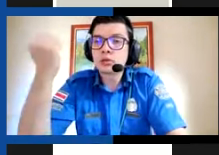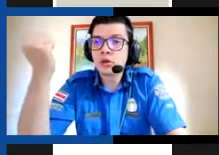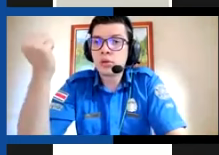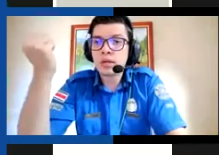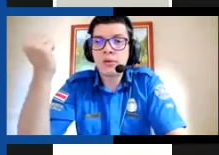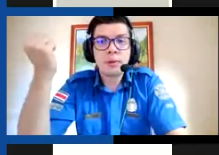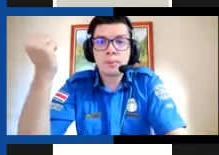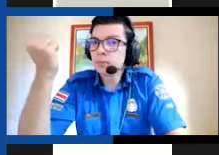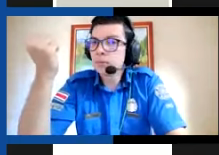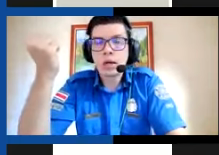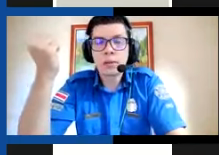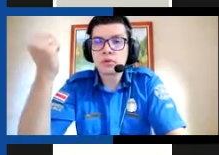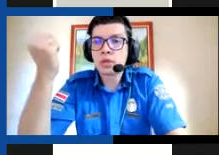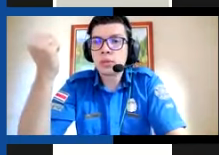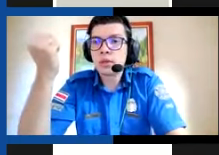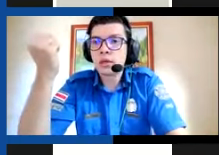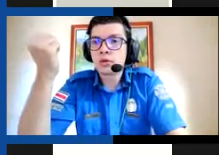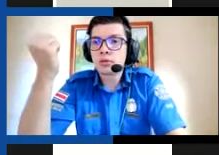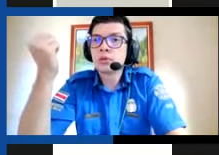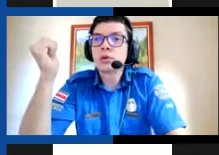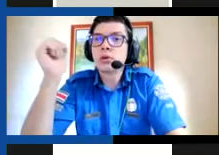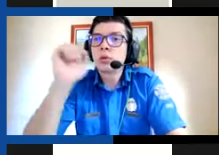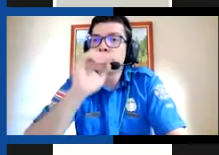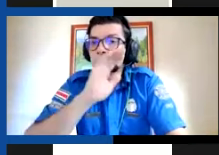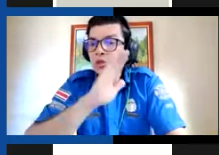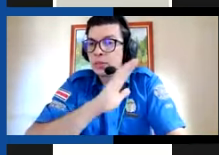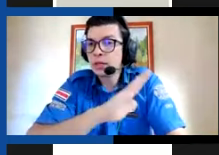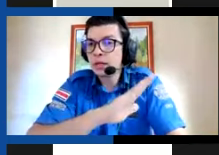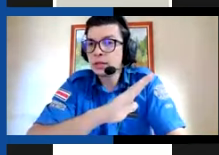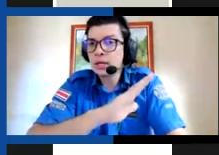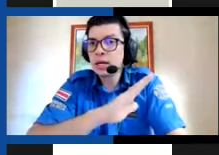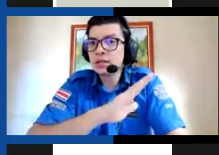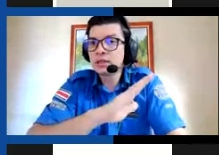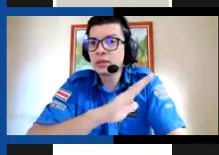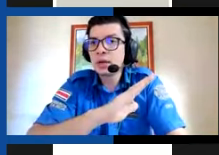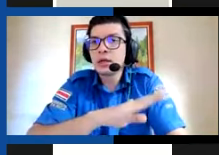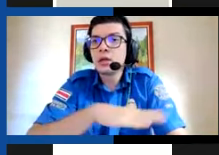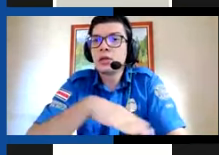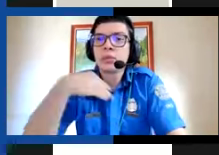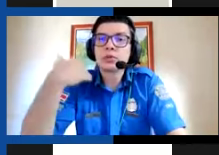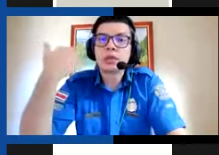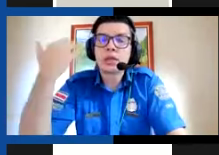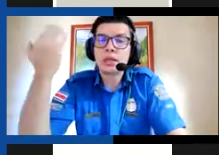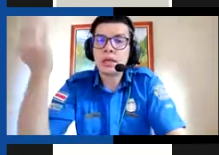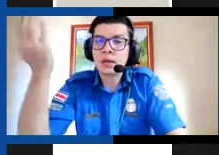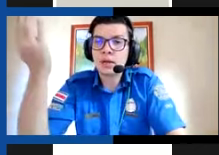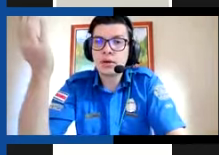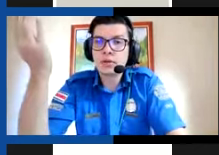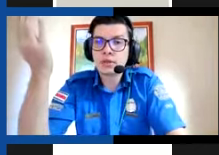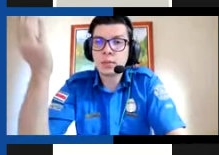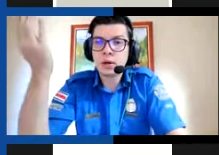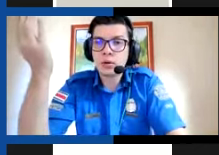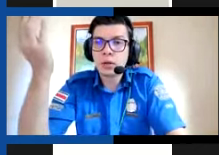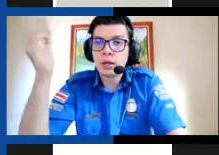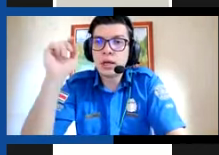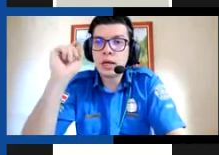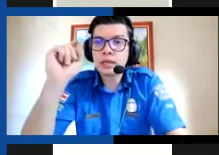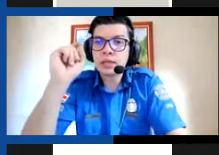¿Es recomendable? Absolutamente no. Una persona me tiene que instalar el sistema y otra persona tendría que venir a